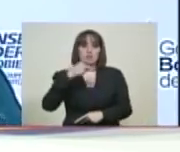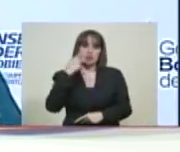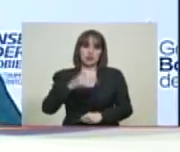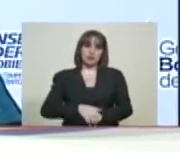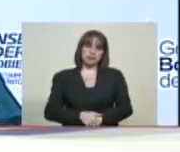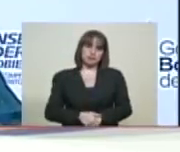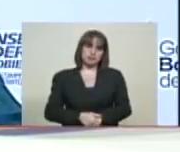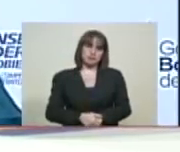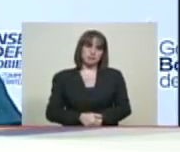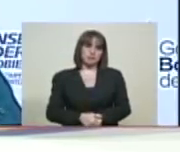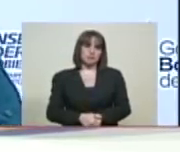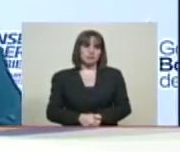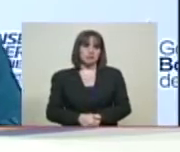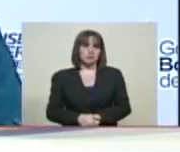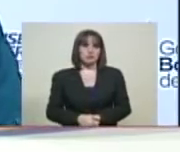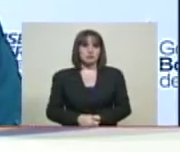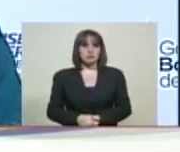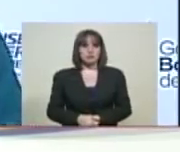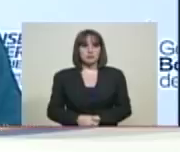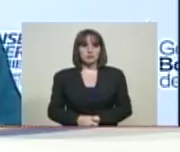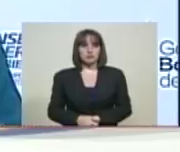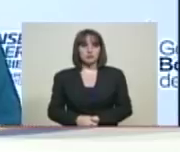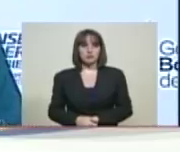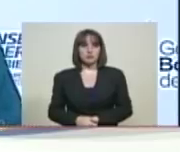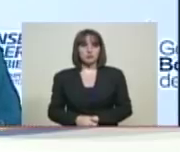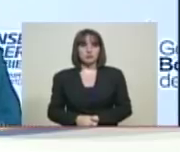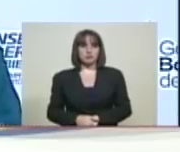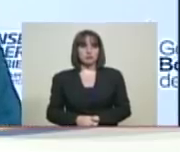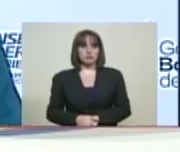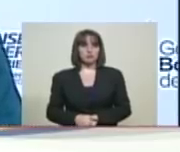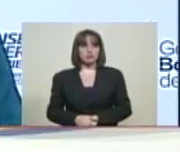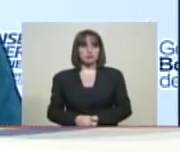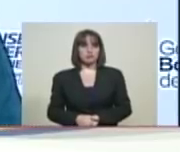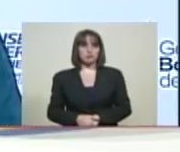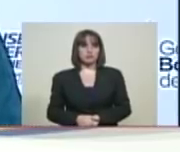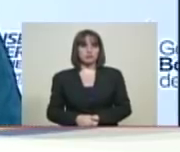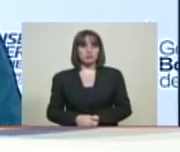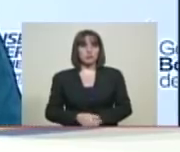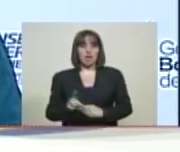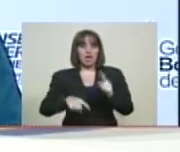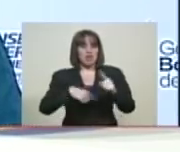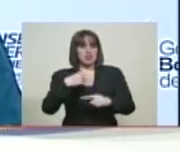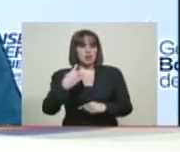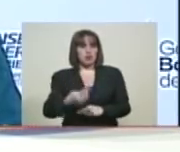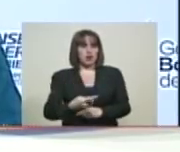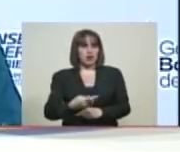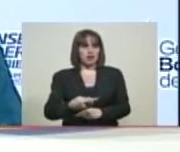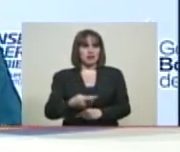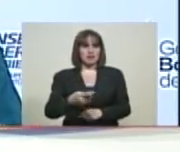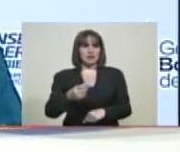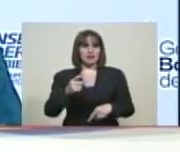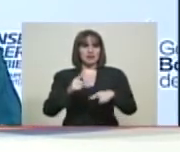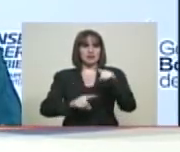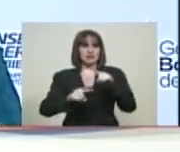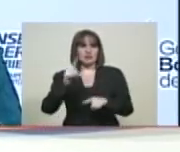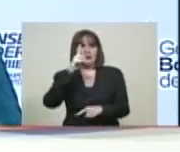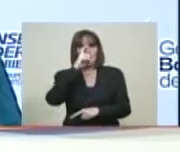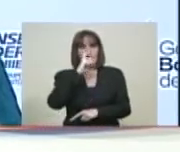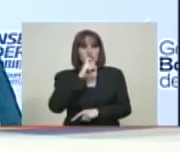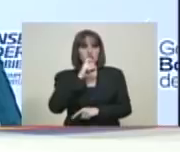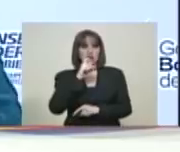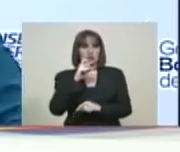de la política luego le tocó al doctor rafael caldera también en el año